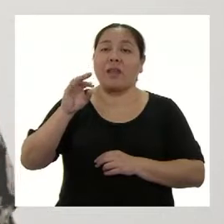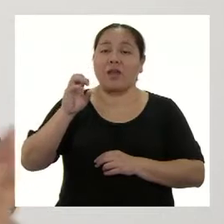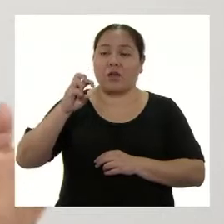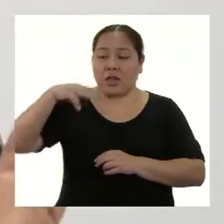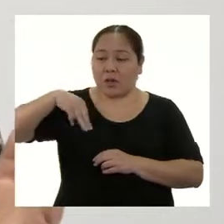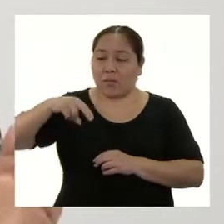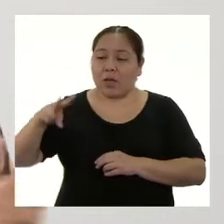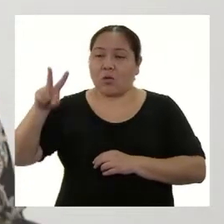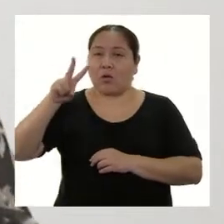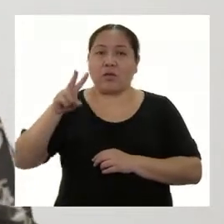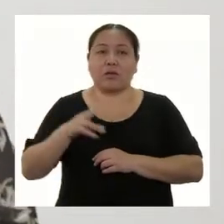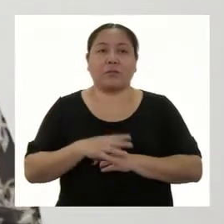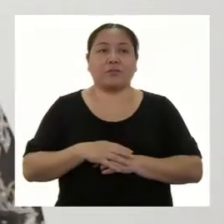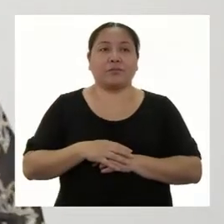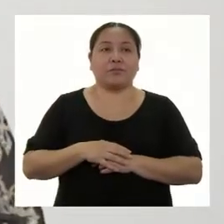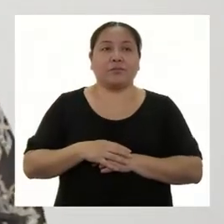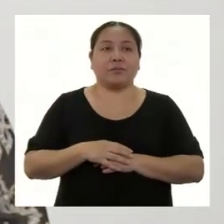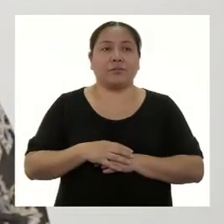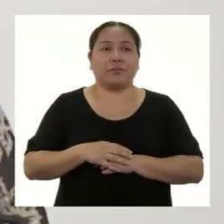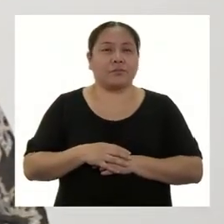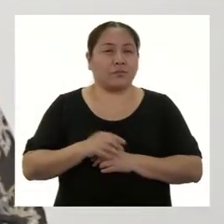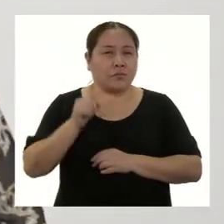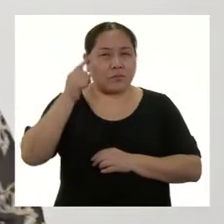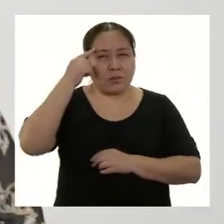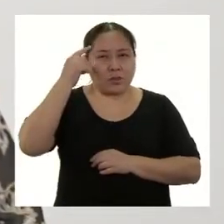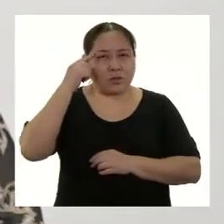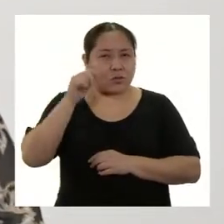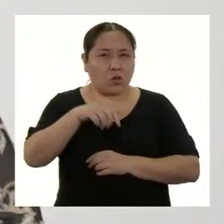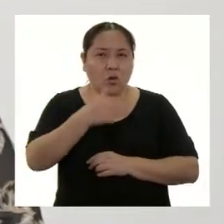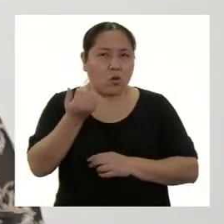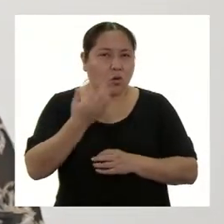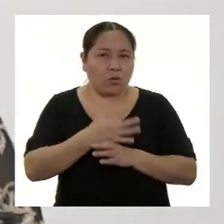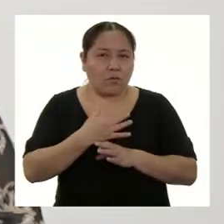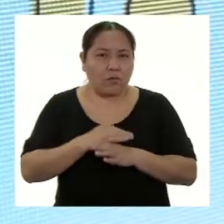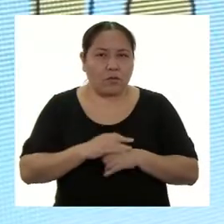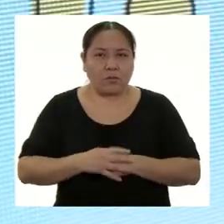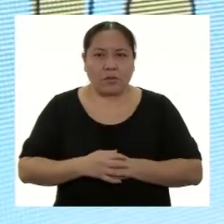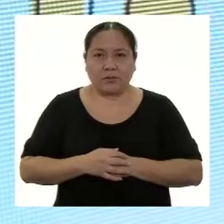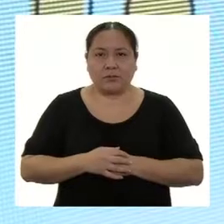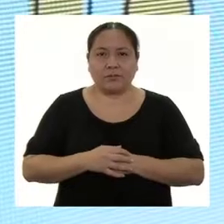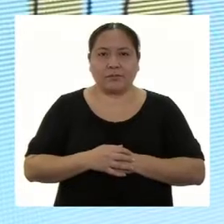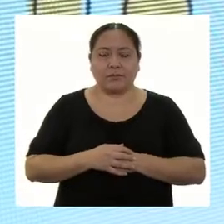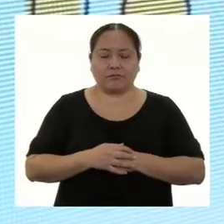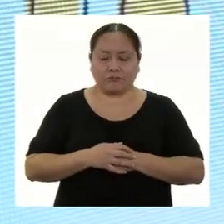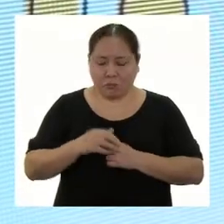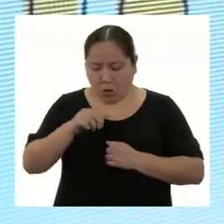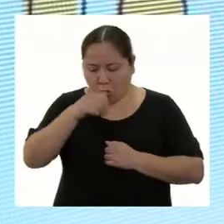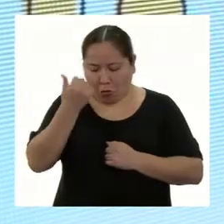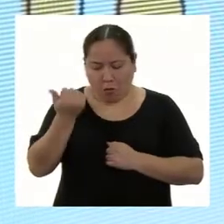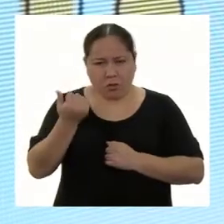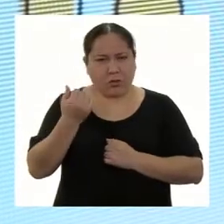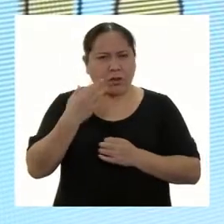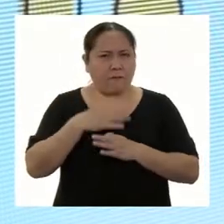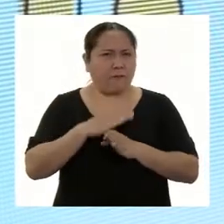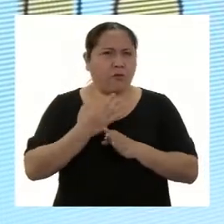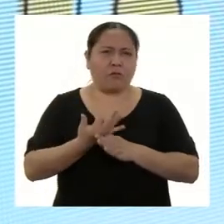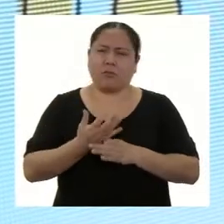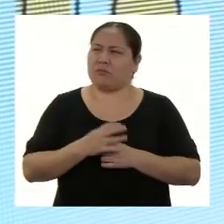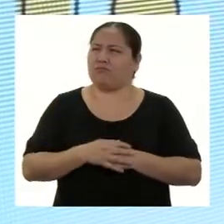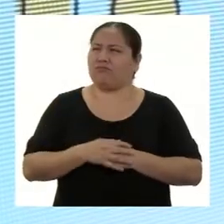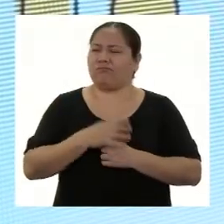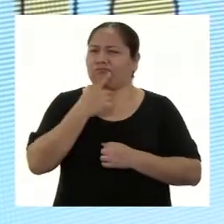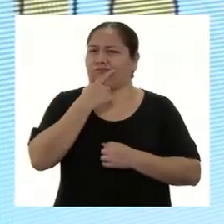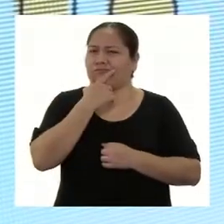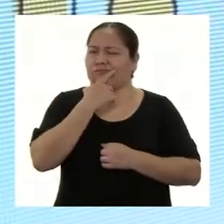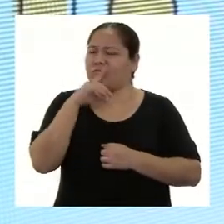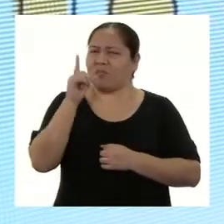excelente. Y Yaremis, ¿se te ocurre otra forma de hacerlo? ¿Otra forma de hacerlo?